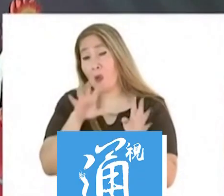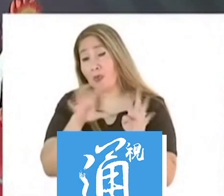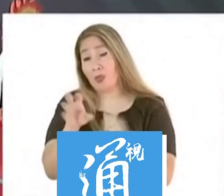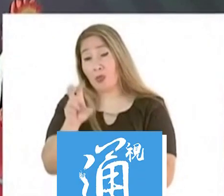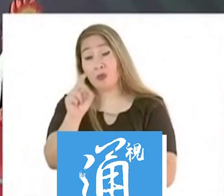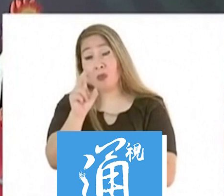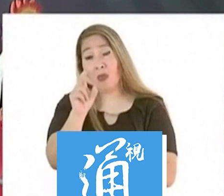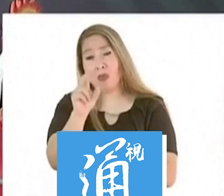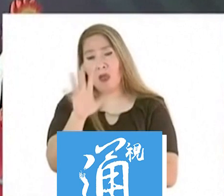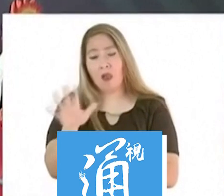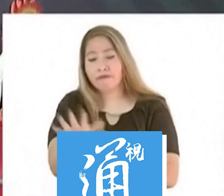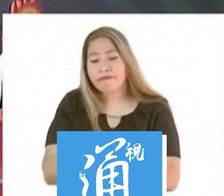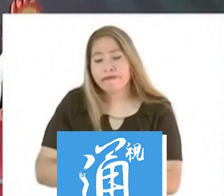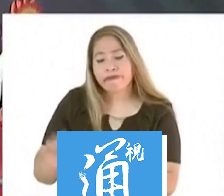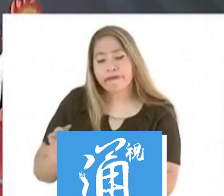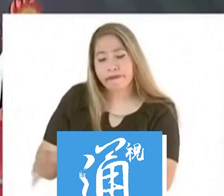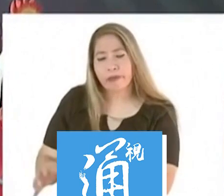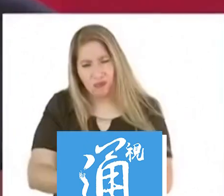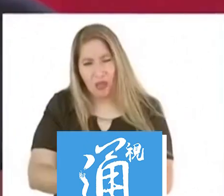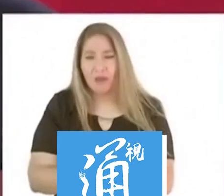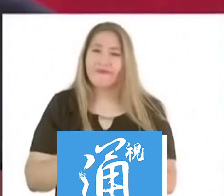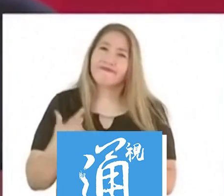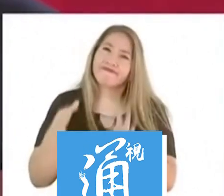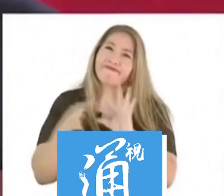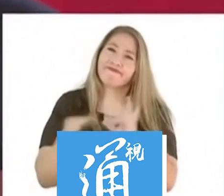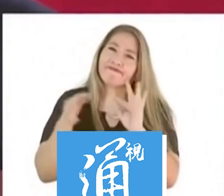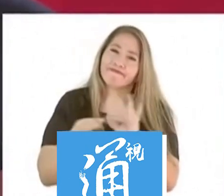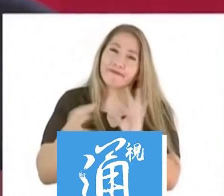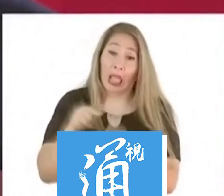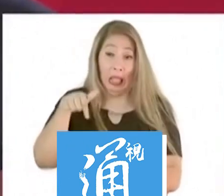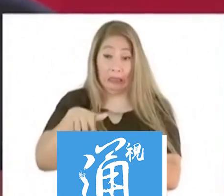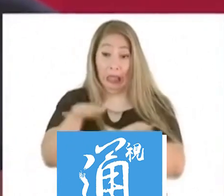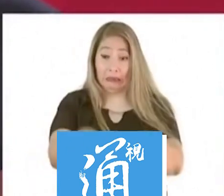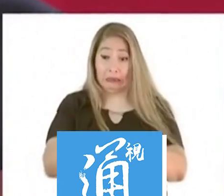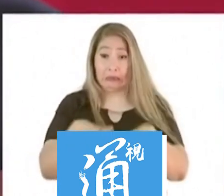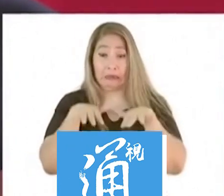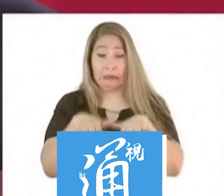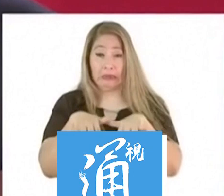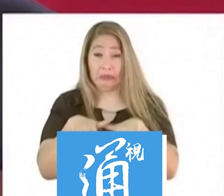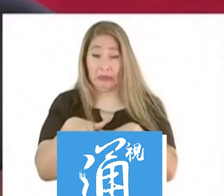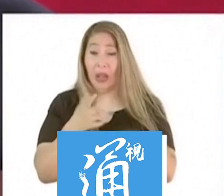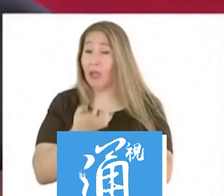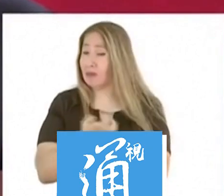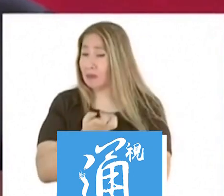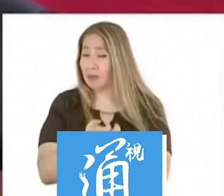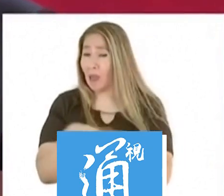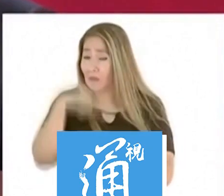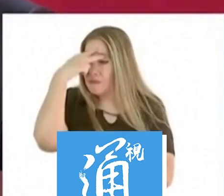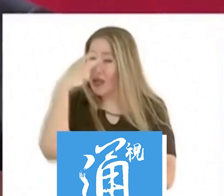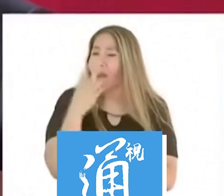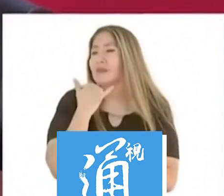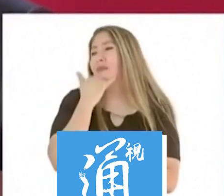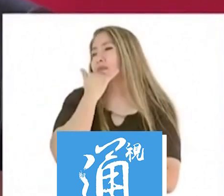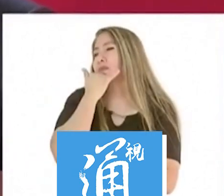1930, la población china en México. Considero que este acto en el que el Estado mexicano